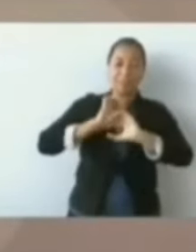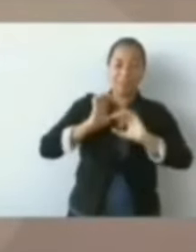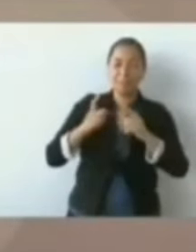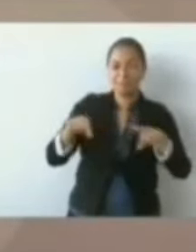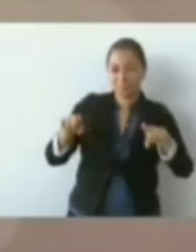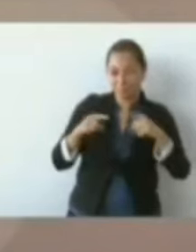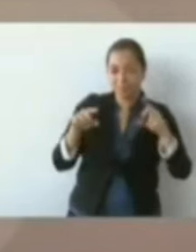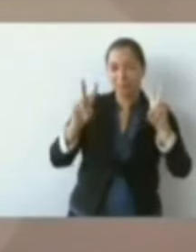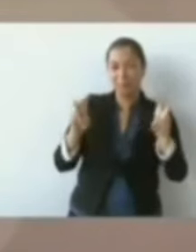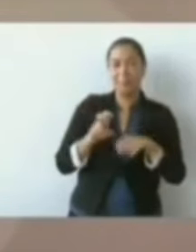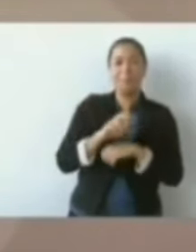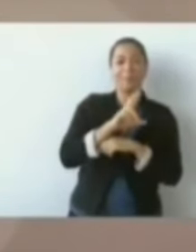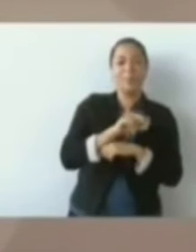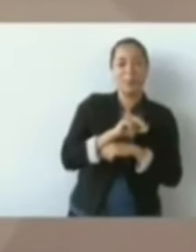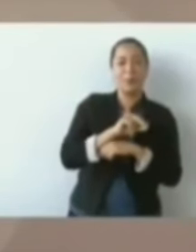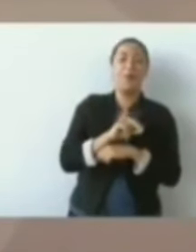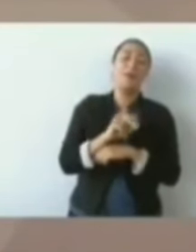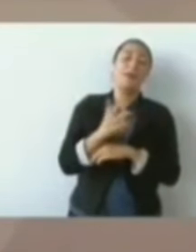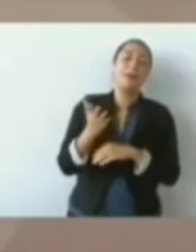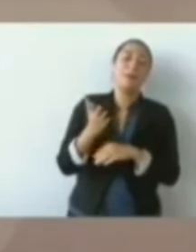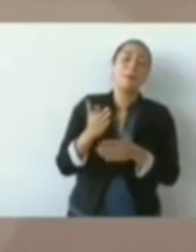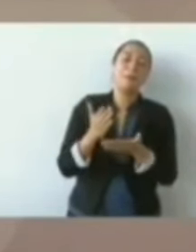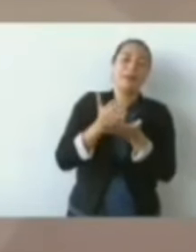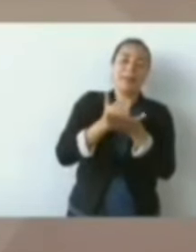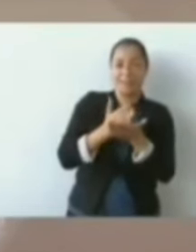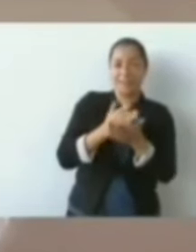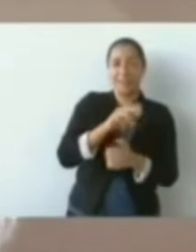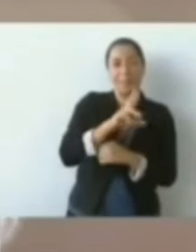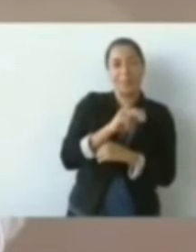no parará, compadre, no parará.